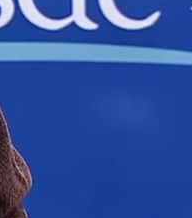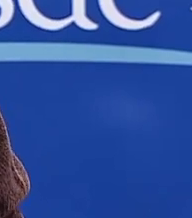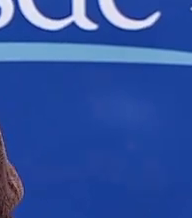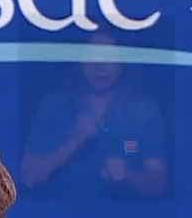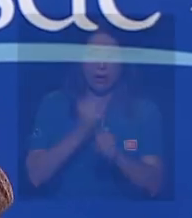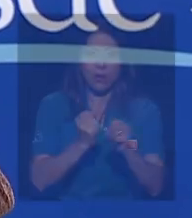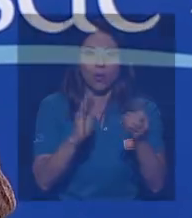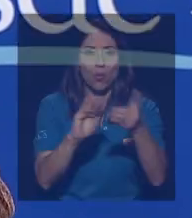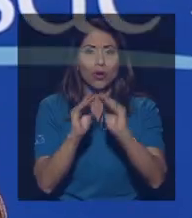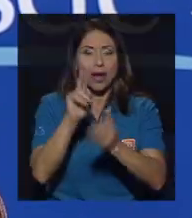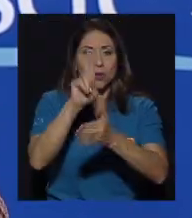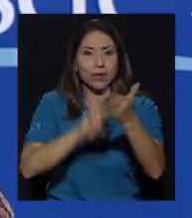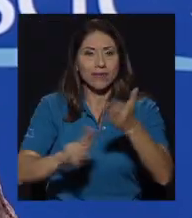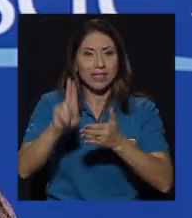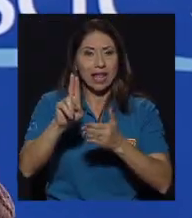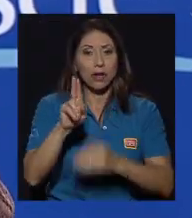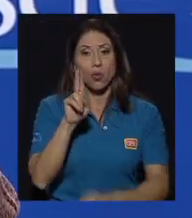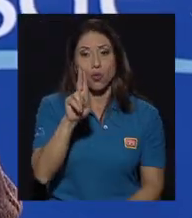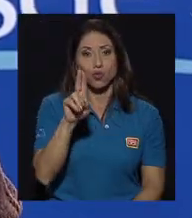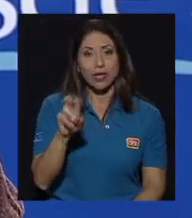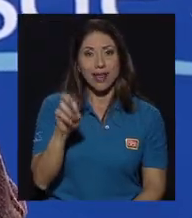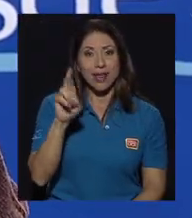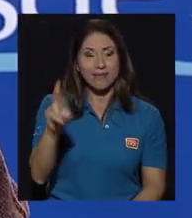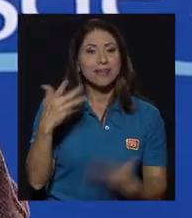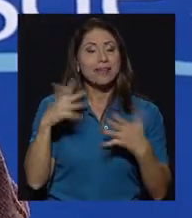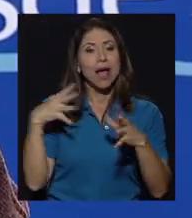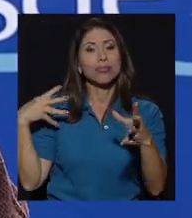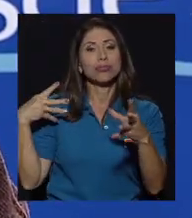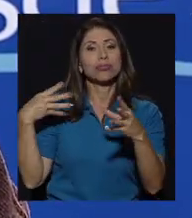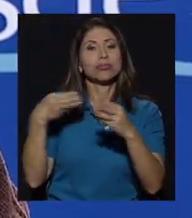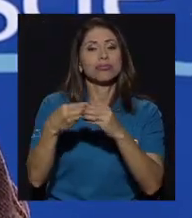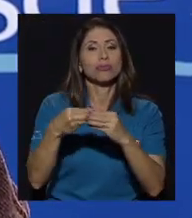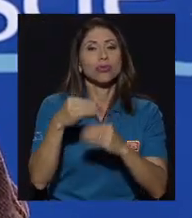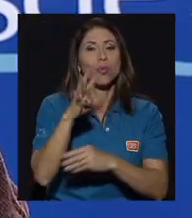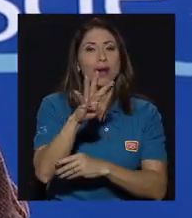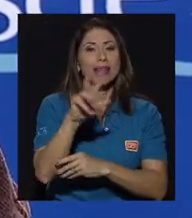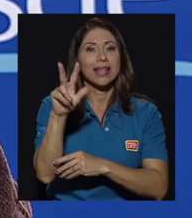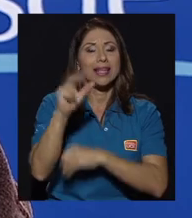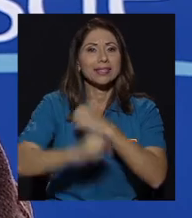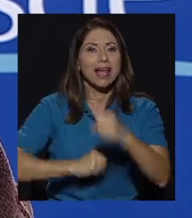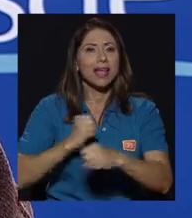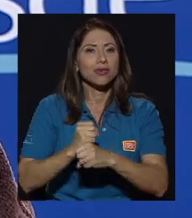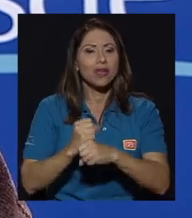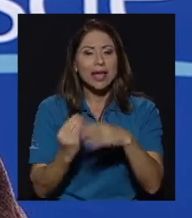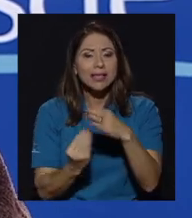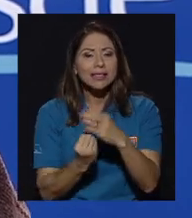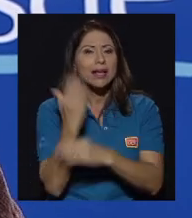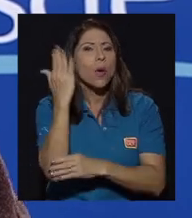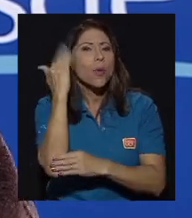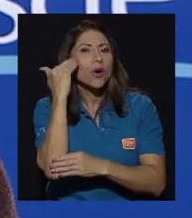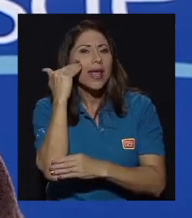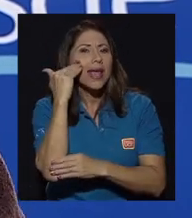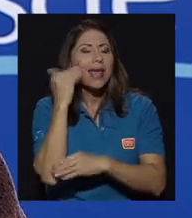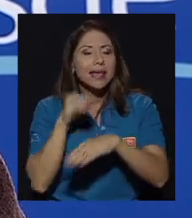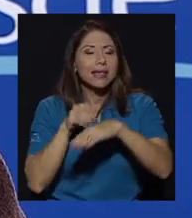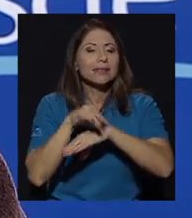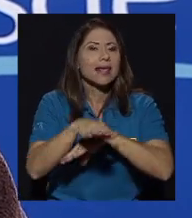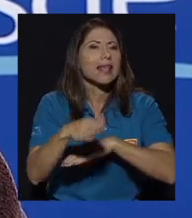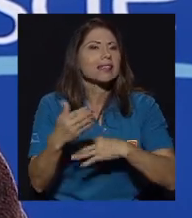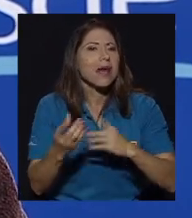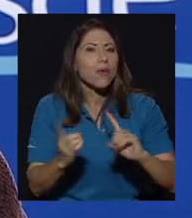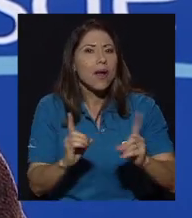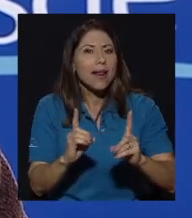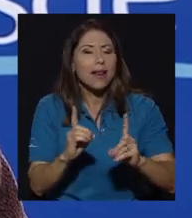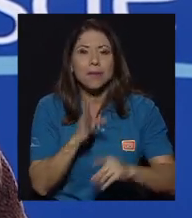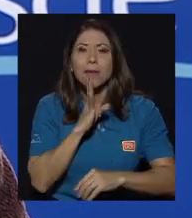el trabajo comunal universitario en la ugr cumple 43 años de existencia porque se creó y cuál ha sido su incidencia vamos